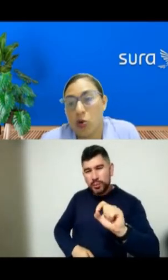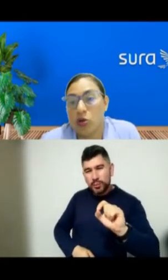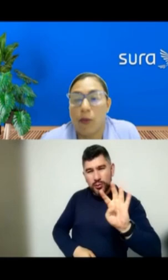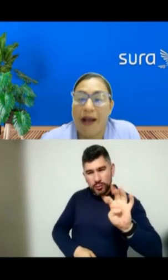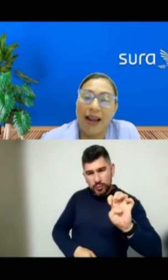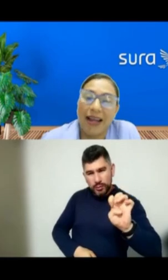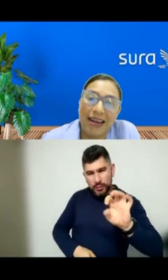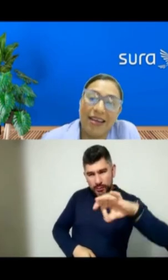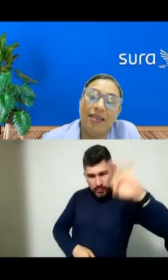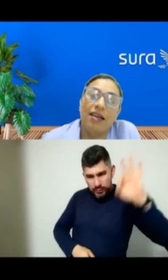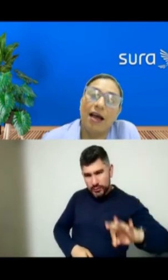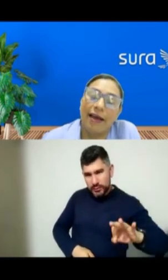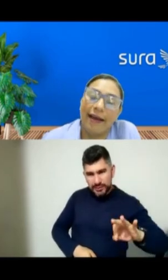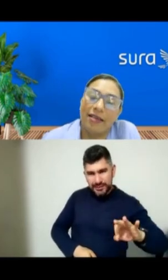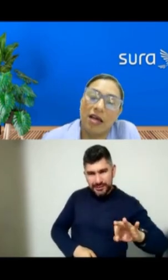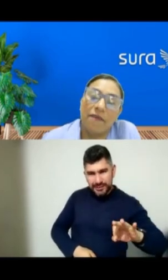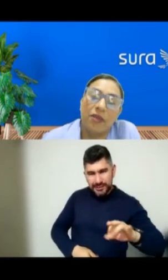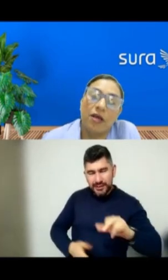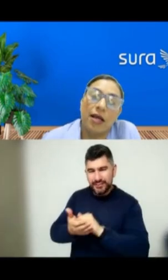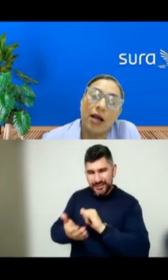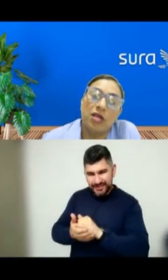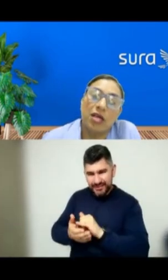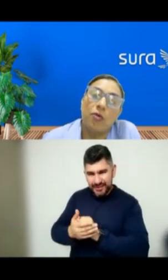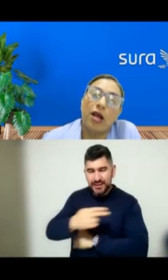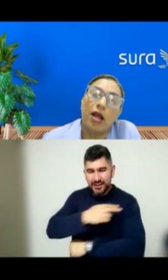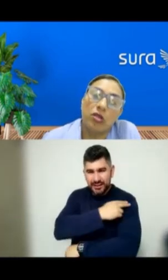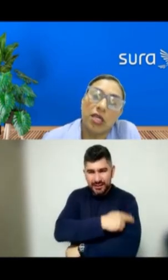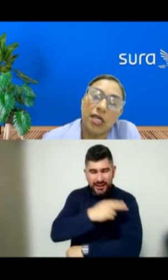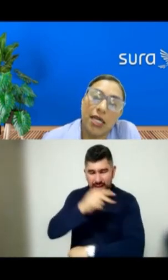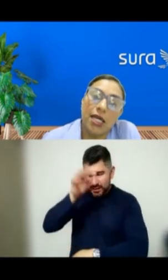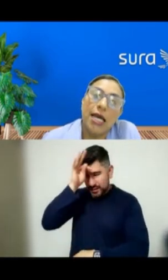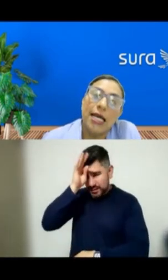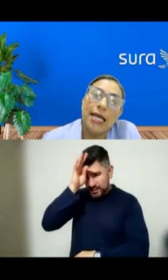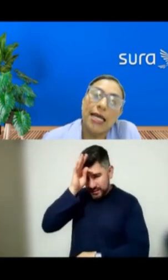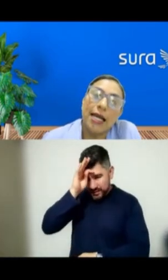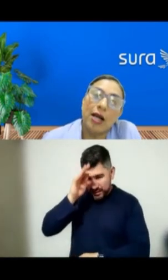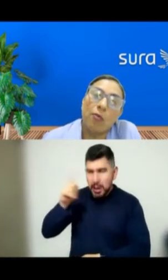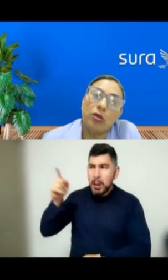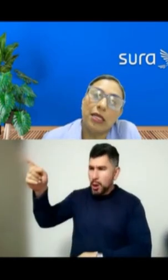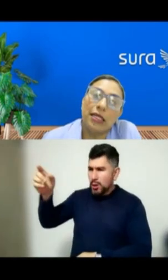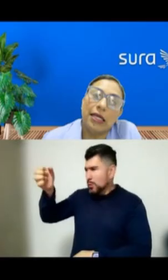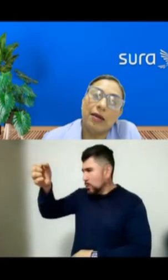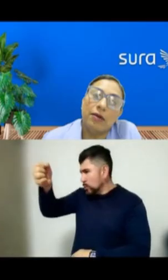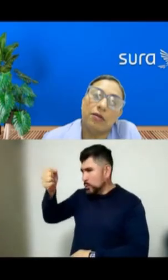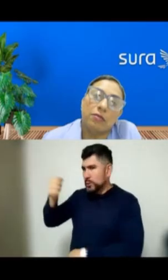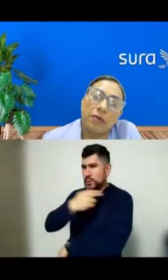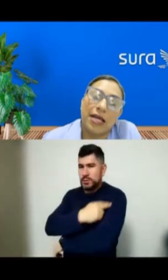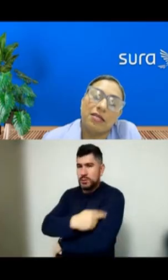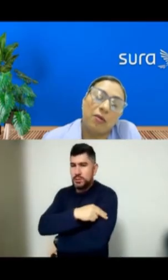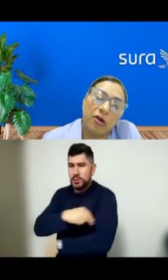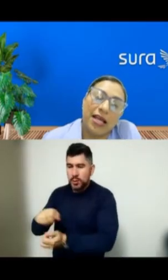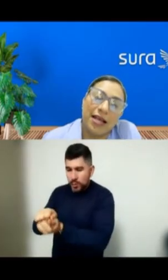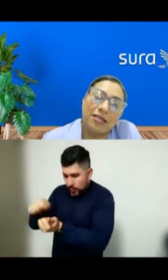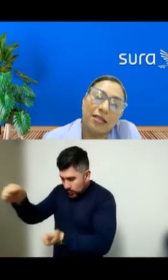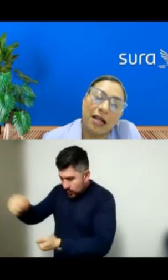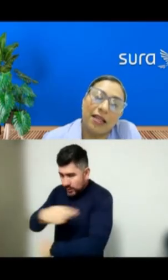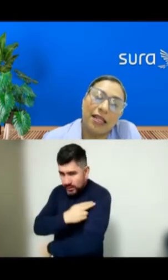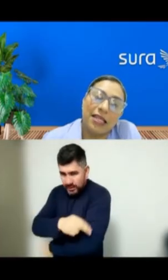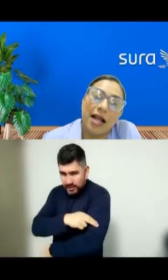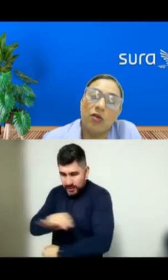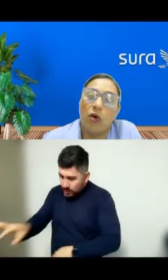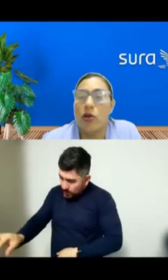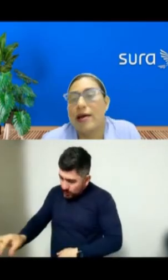que nos coloca cuando estamos allá en la clínica. Esa la conseguimos en el botiquín, y como como